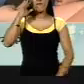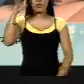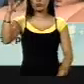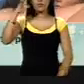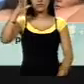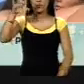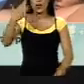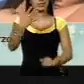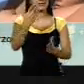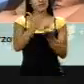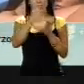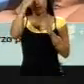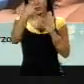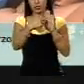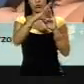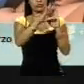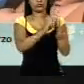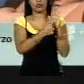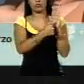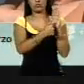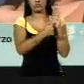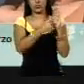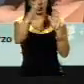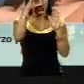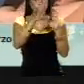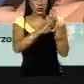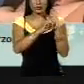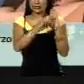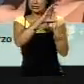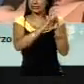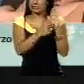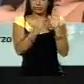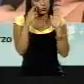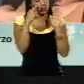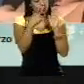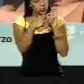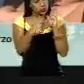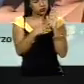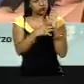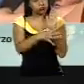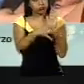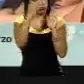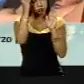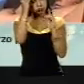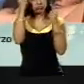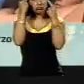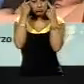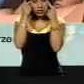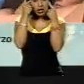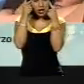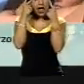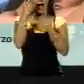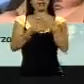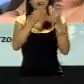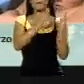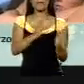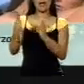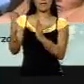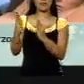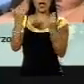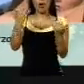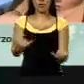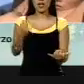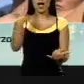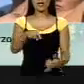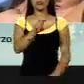área jurídica penal para que el pueblo venezolano cuente con una herramienta eficaz del